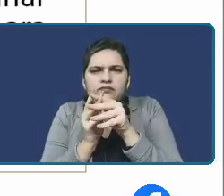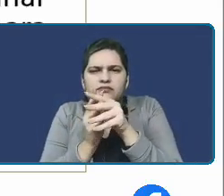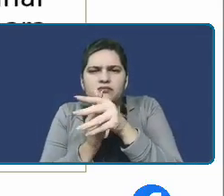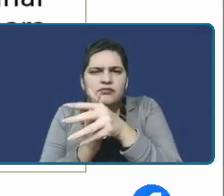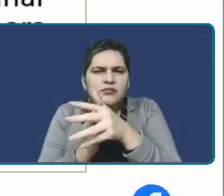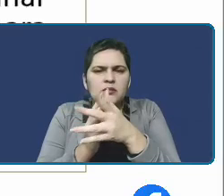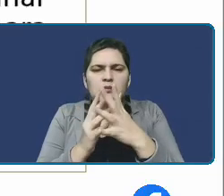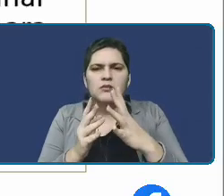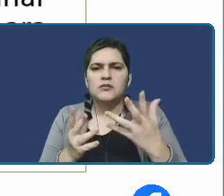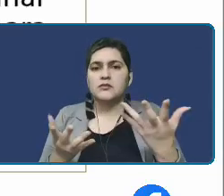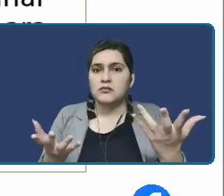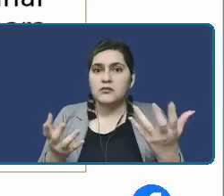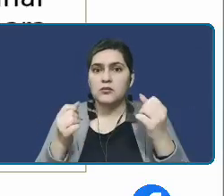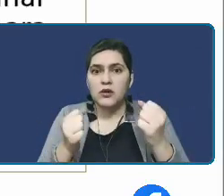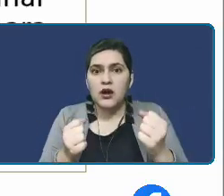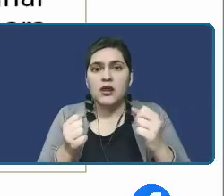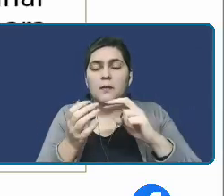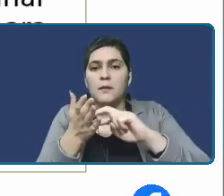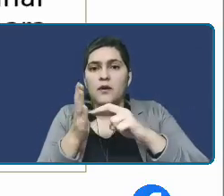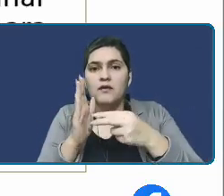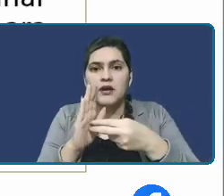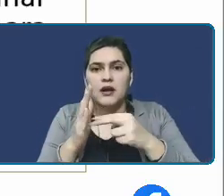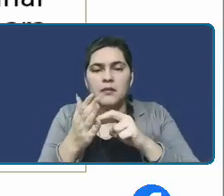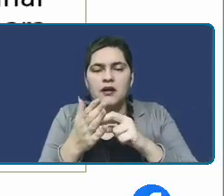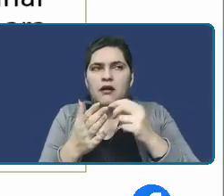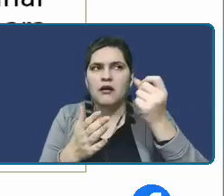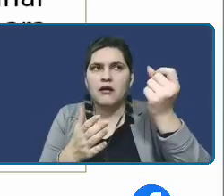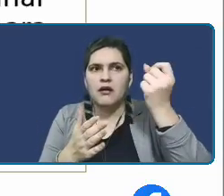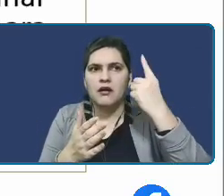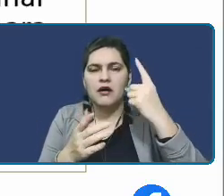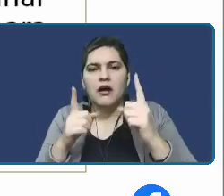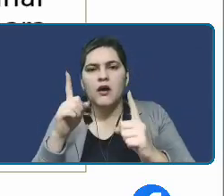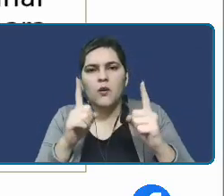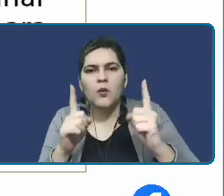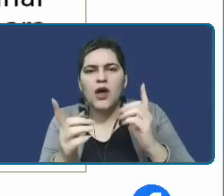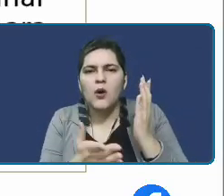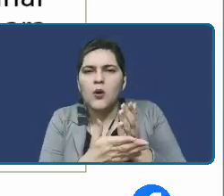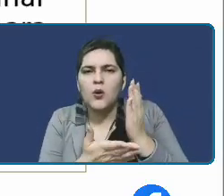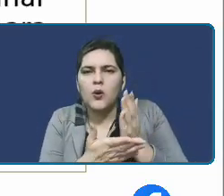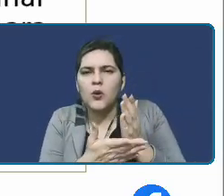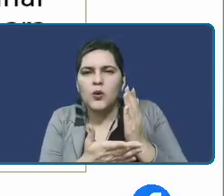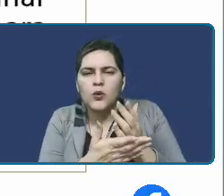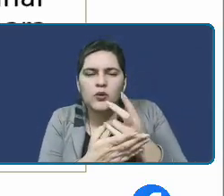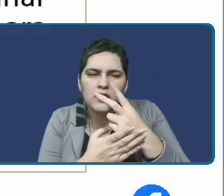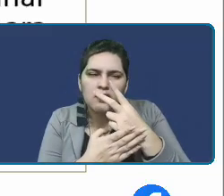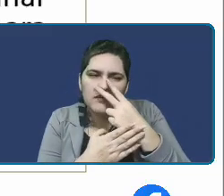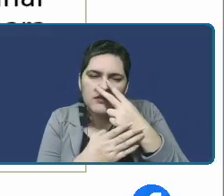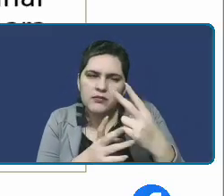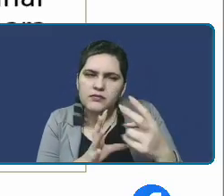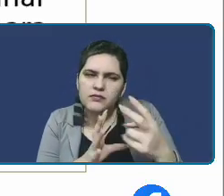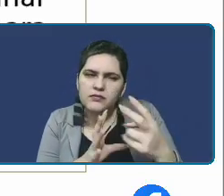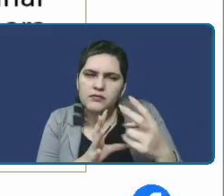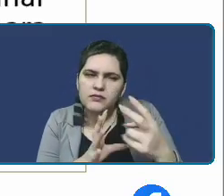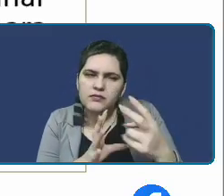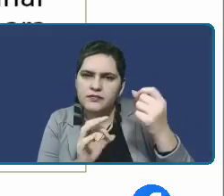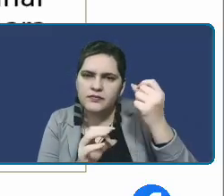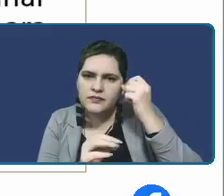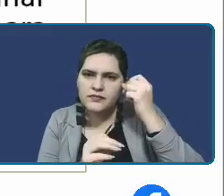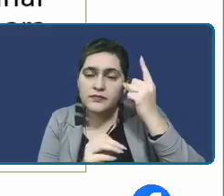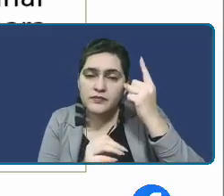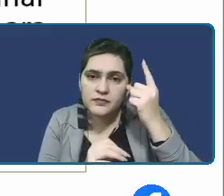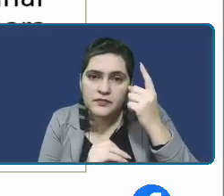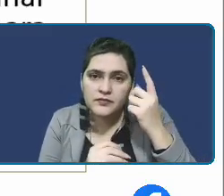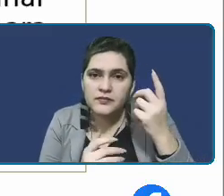a hacer un enlace para explicar algunas de las conductas desde el punto de vista